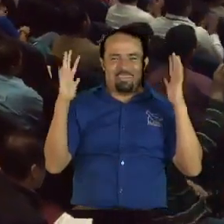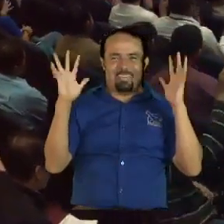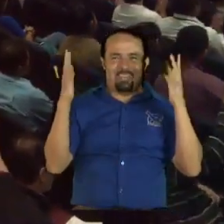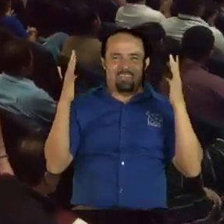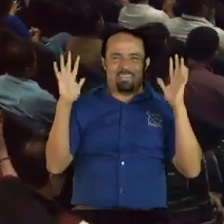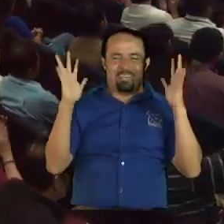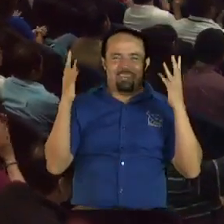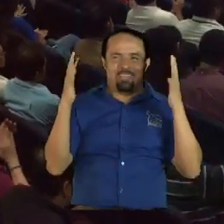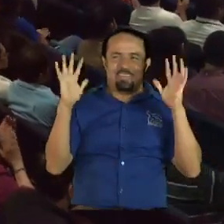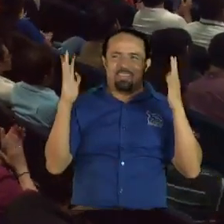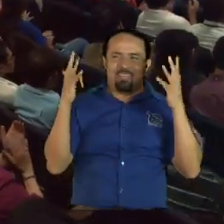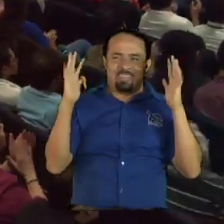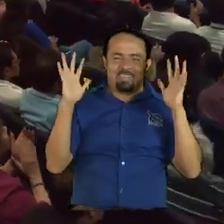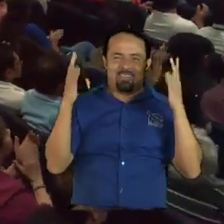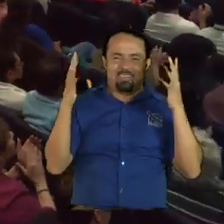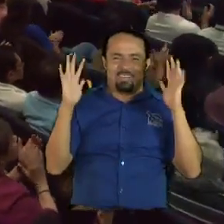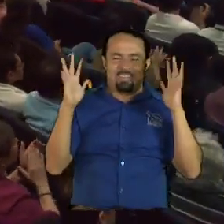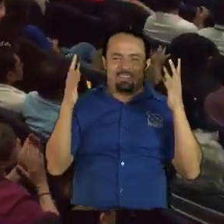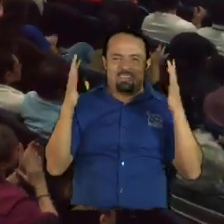Señor Dios mío.